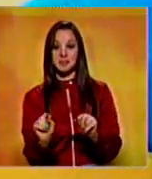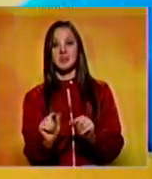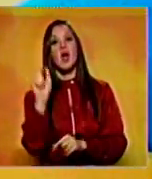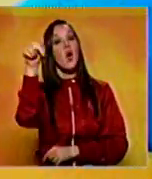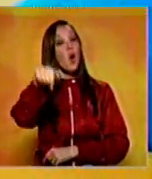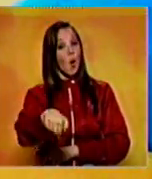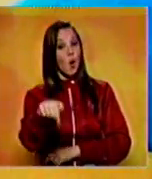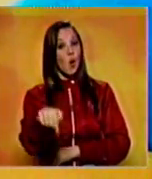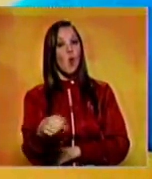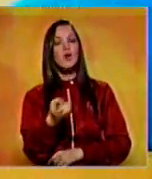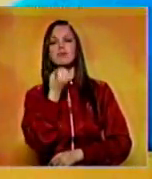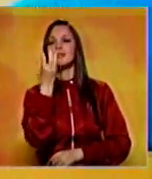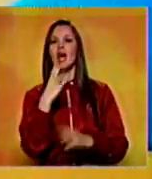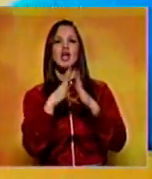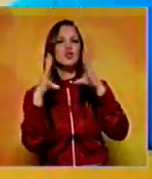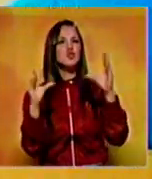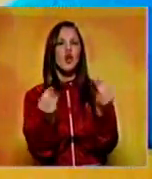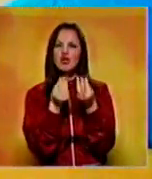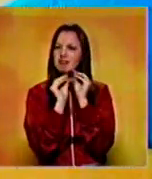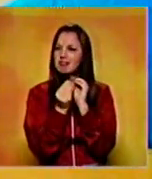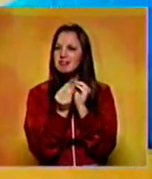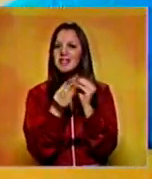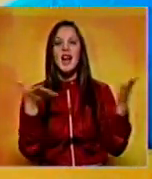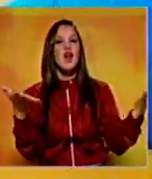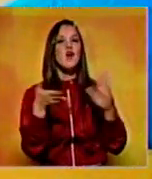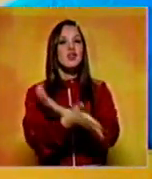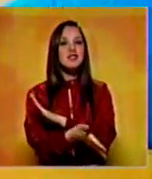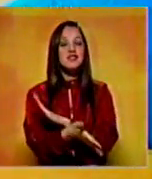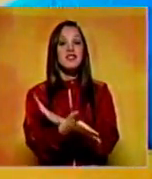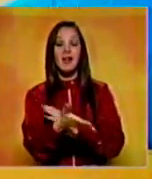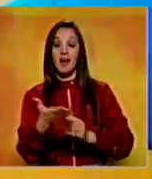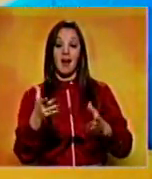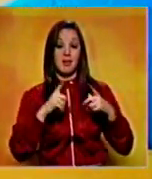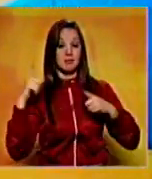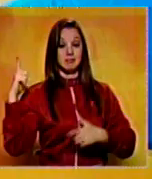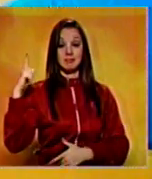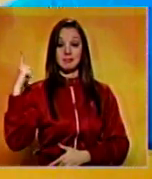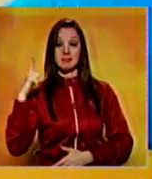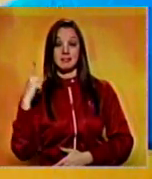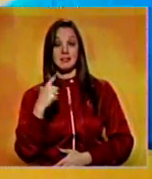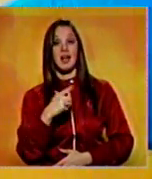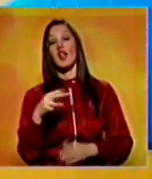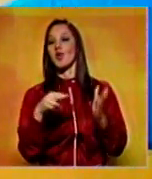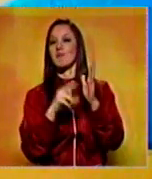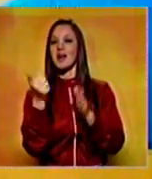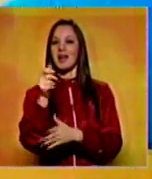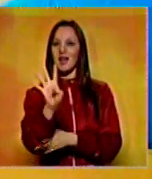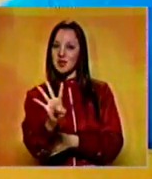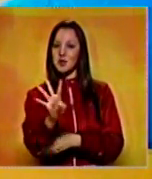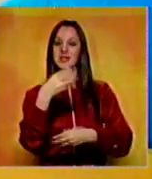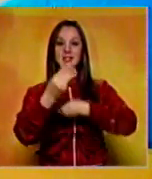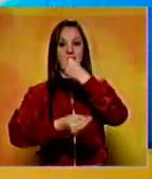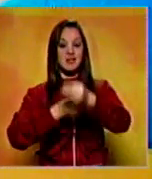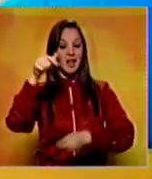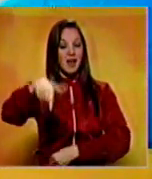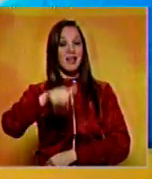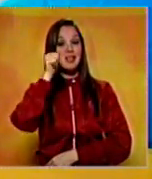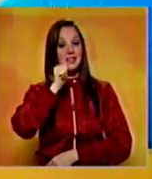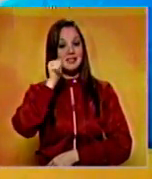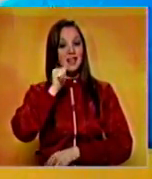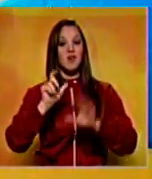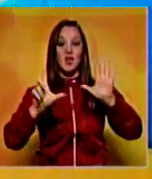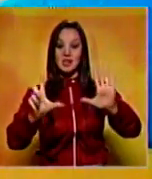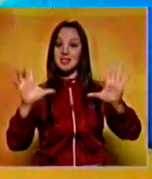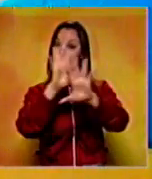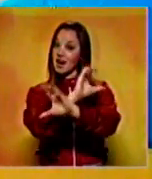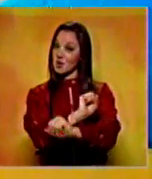Hoy les estaremos contando todos los detalles de lo que será la gran gala interactiva del 2014 que se realizará este sábado a las 7